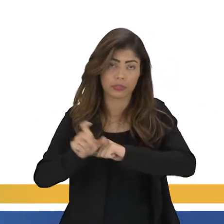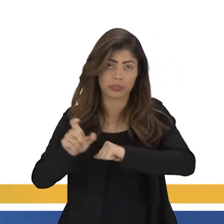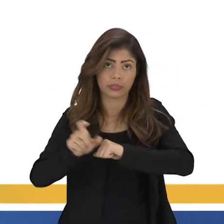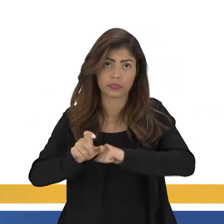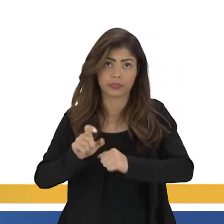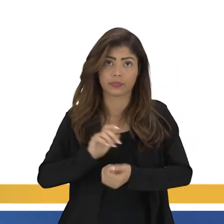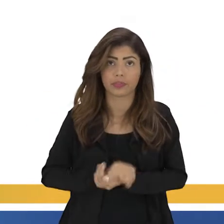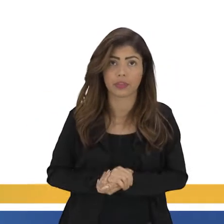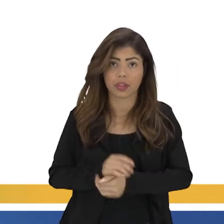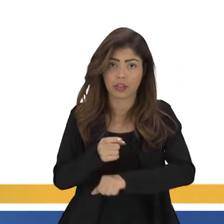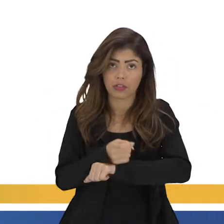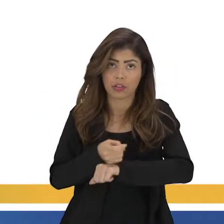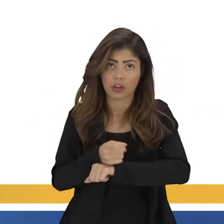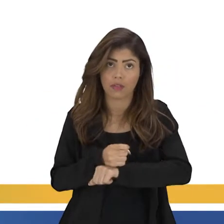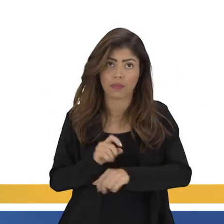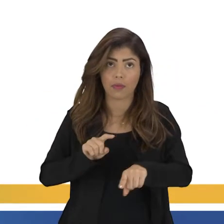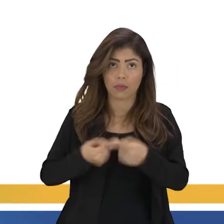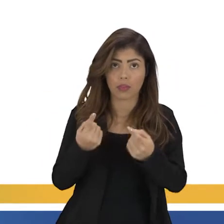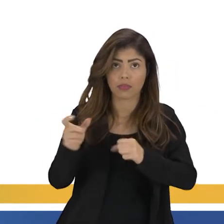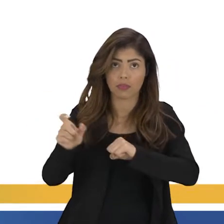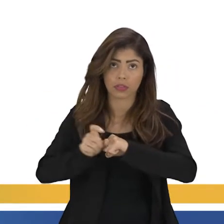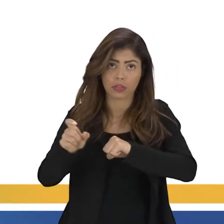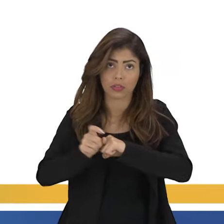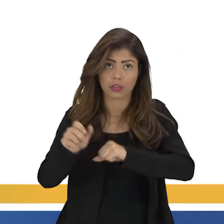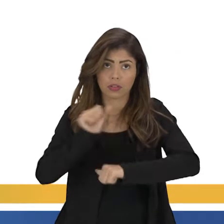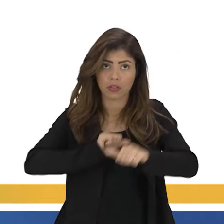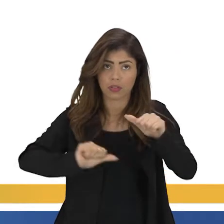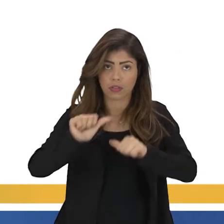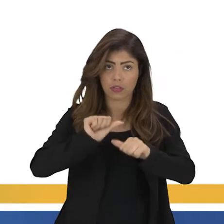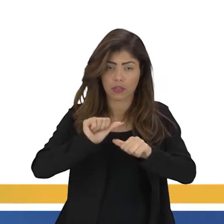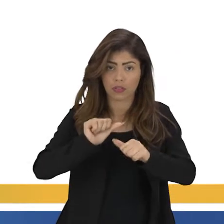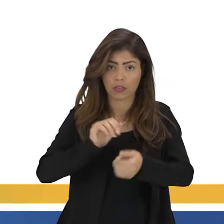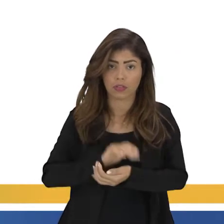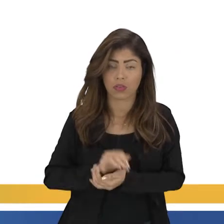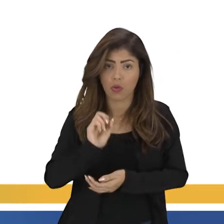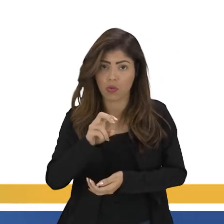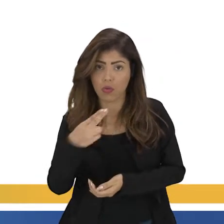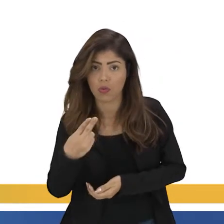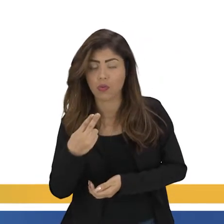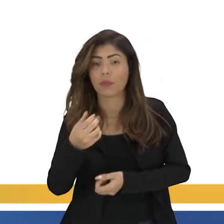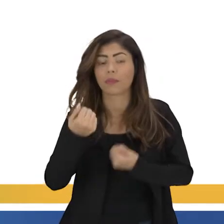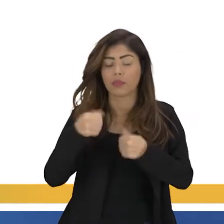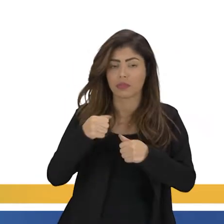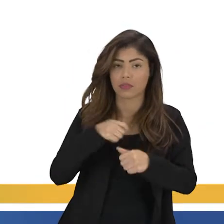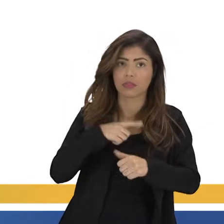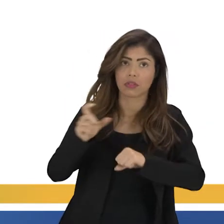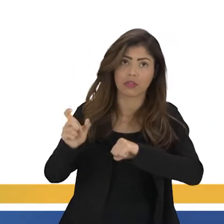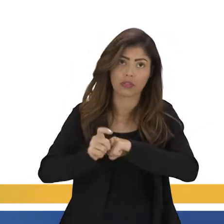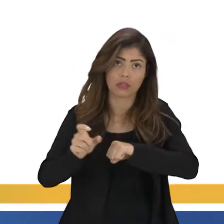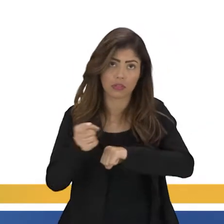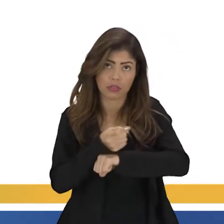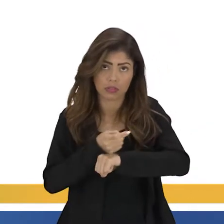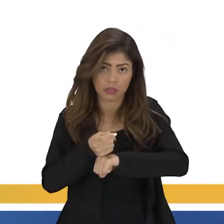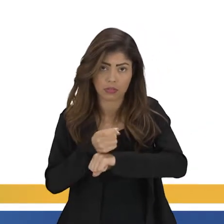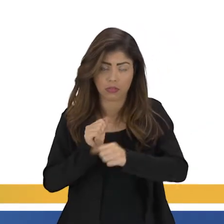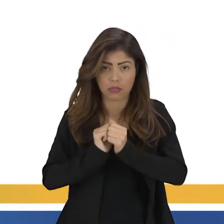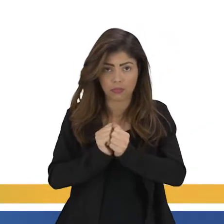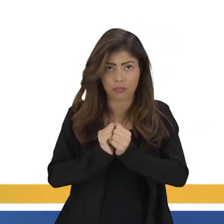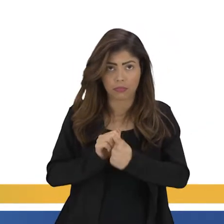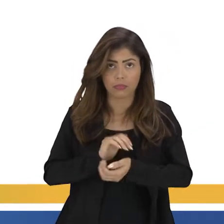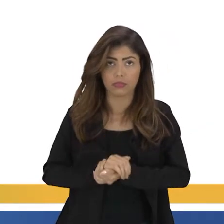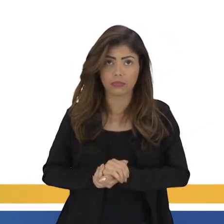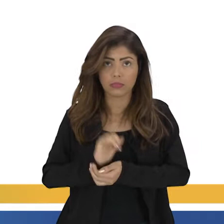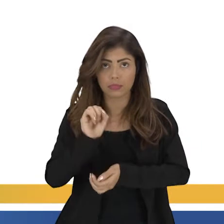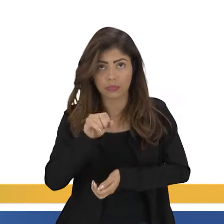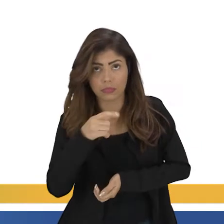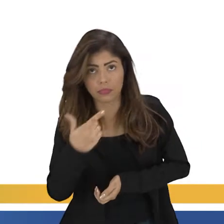adjetivos, pero no todos los sustantivos sean modificados o son modificados por los mismos adjetivos,